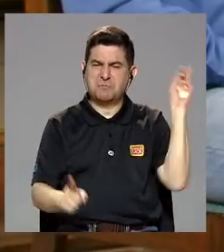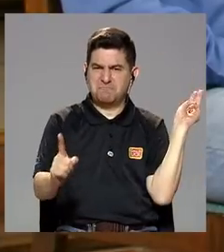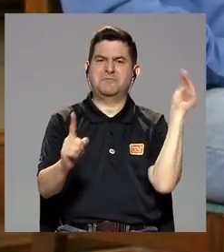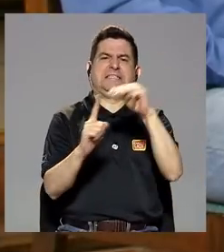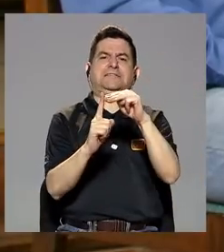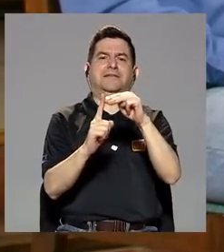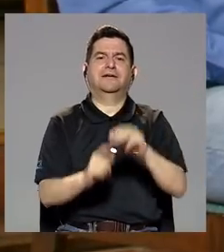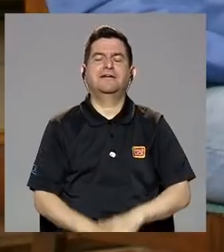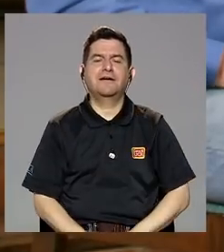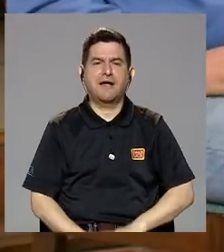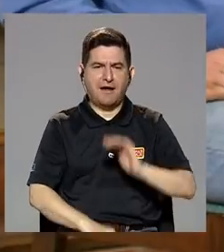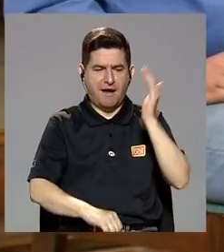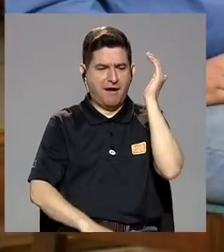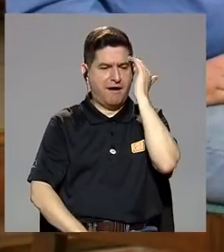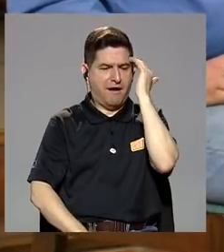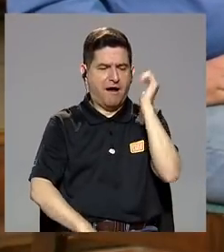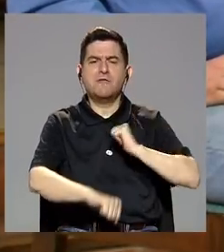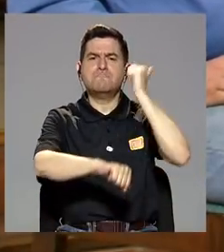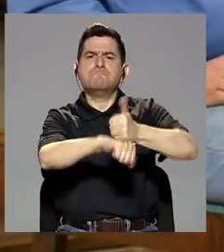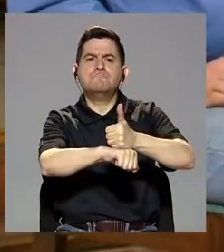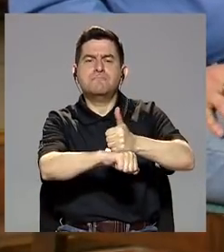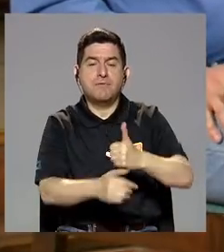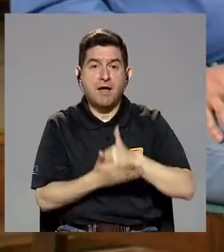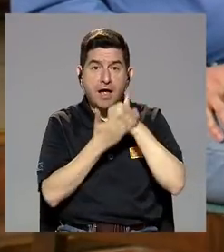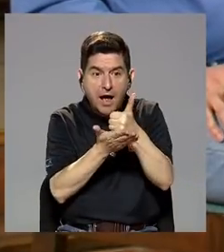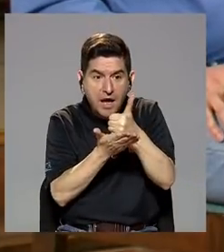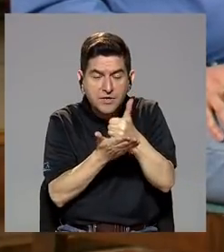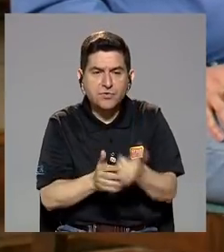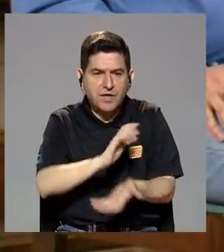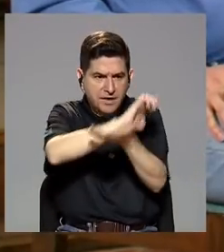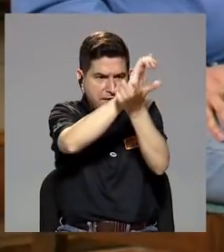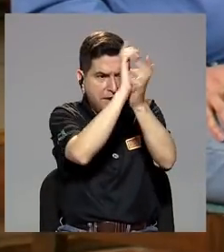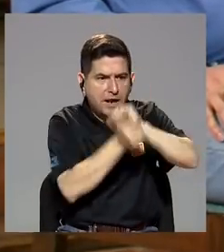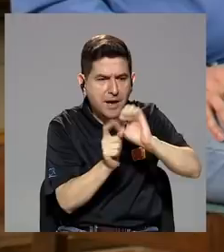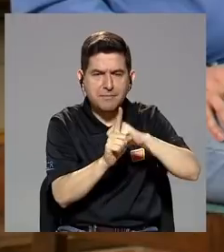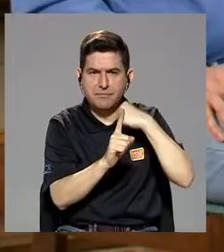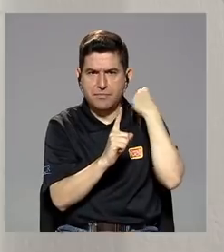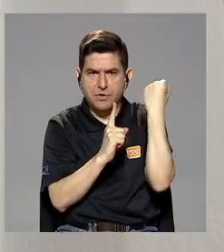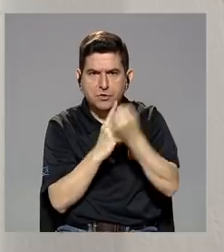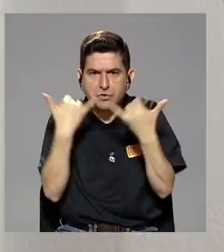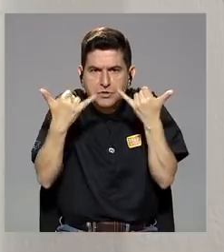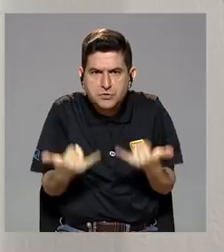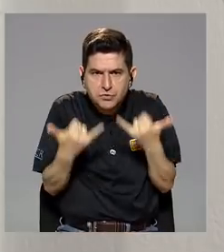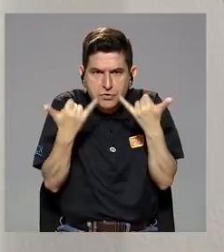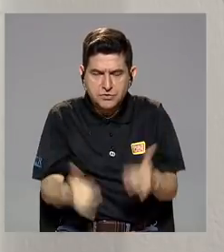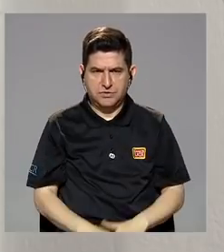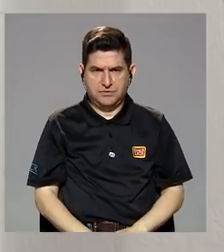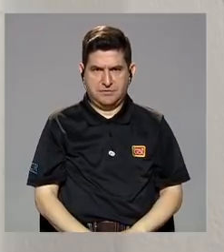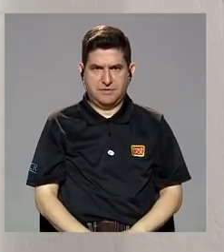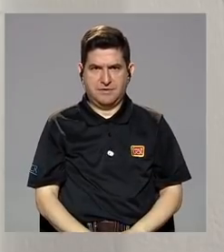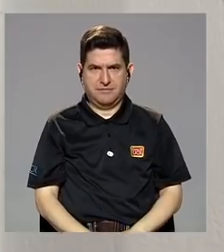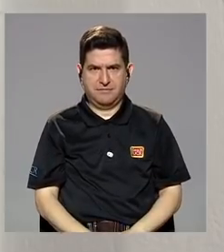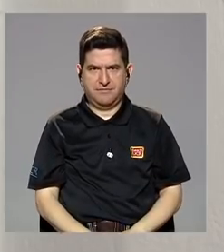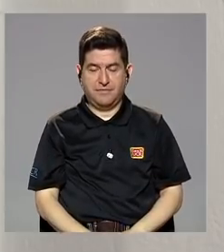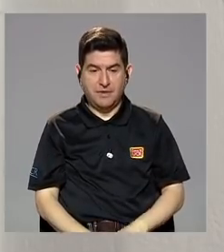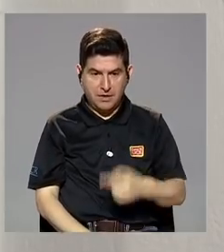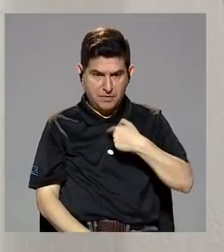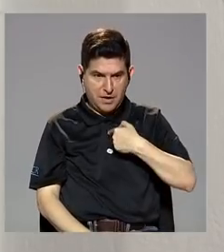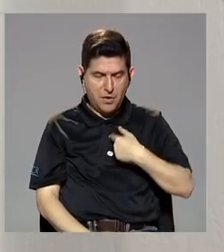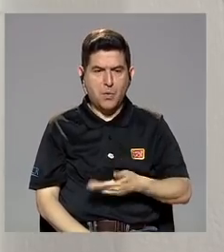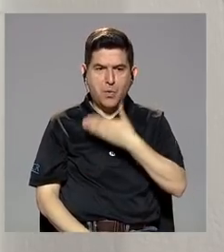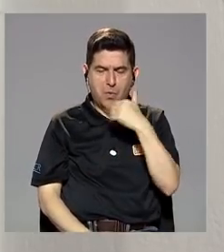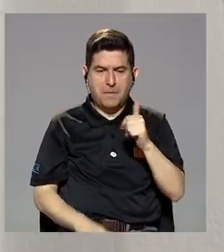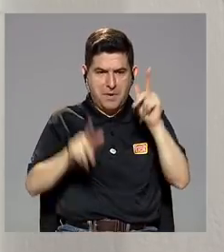mensaje tiene que ayudar a crear conciencia tiene que ayudar a tratar de cambiar la sociedad que tenemos de poner de hacer